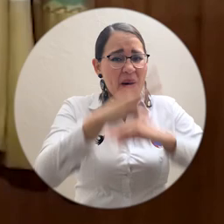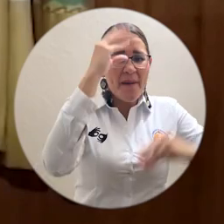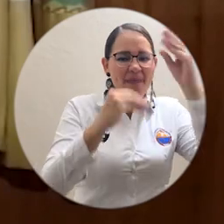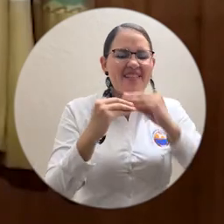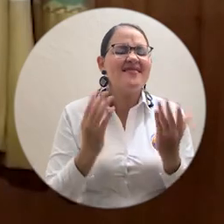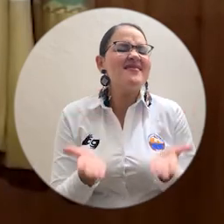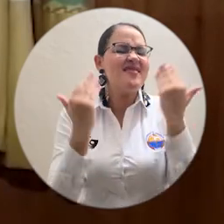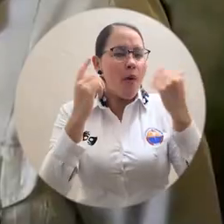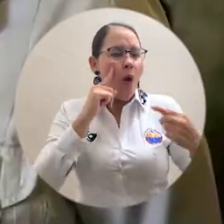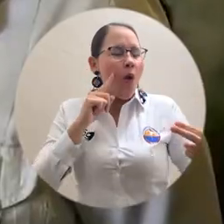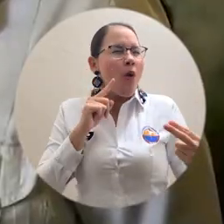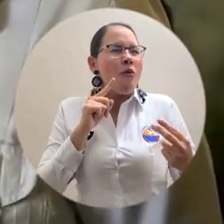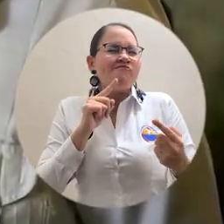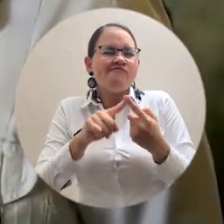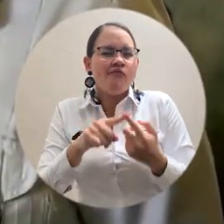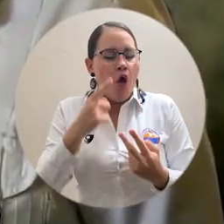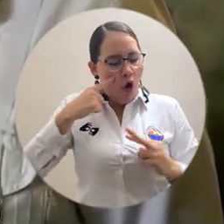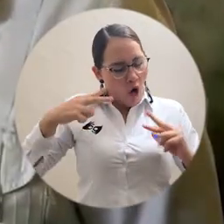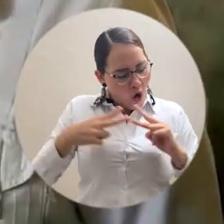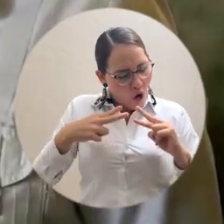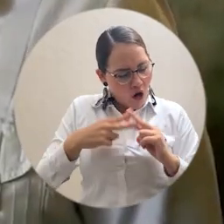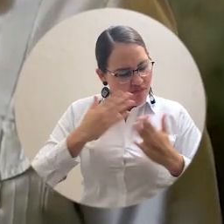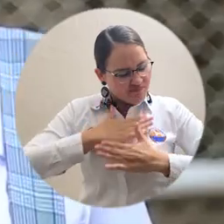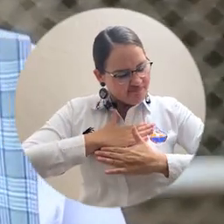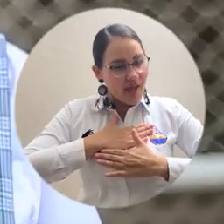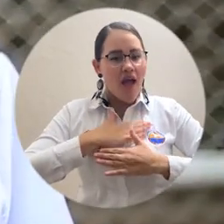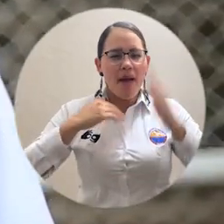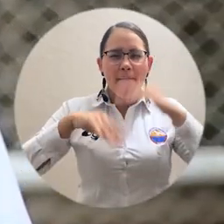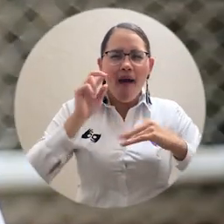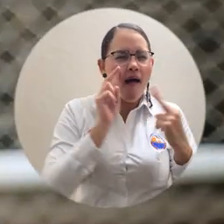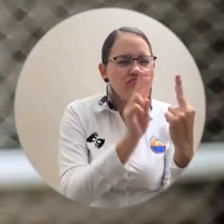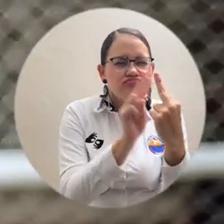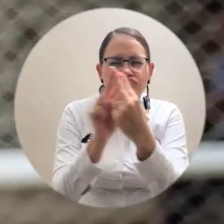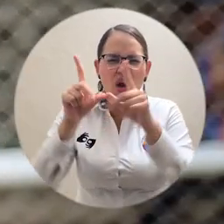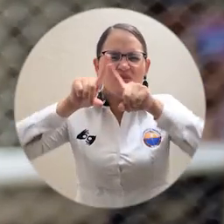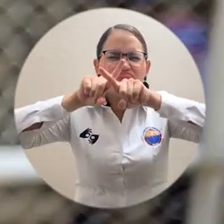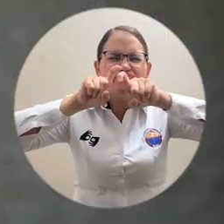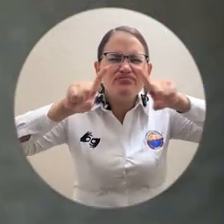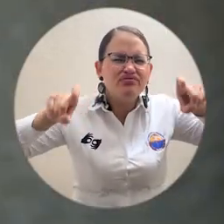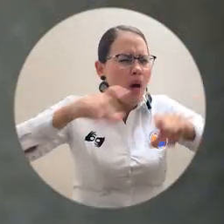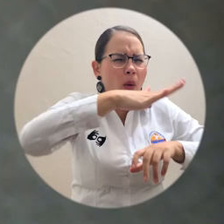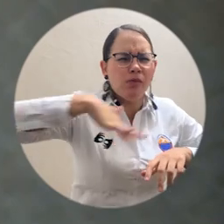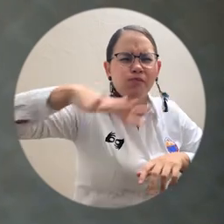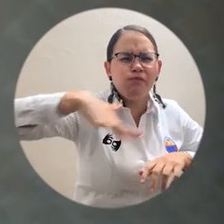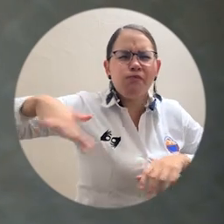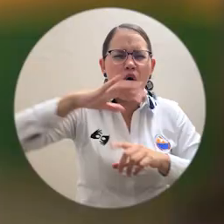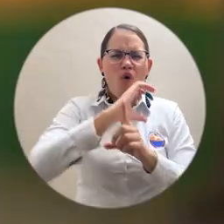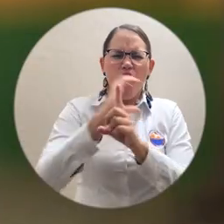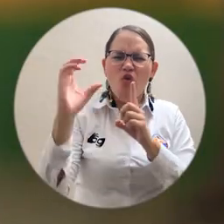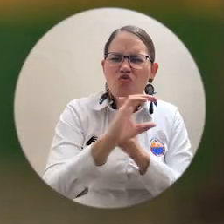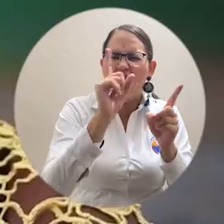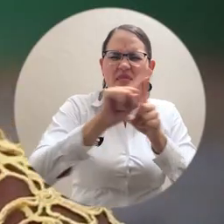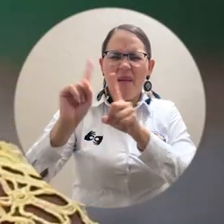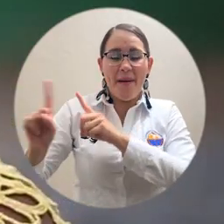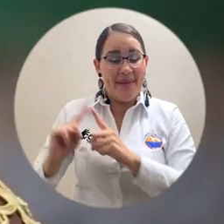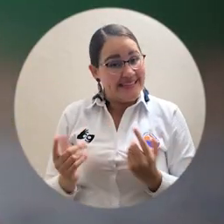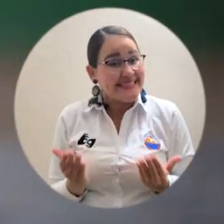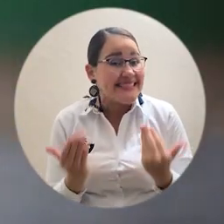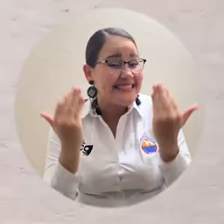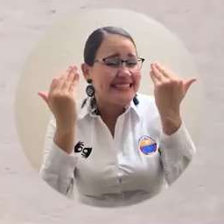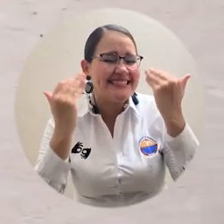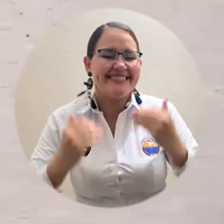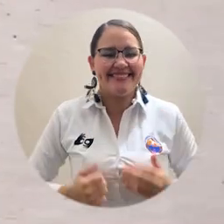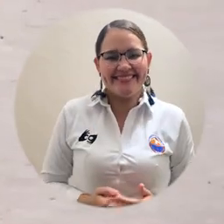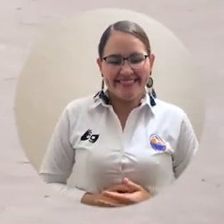permitir tener una mirada hacia nosotros mismos, ver la diversidad en la cual nosotros hemos